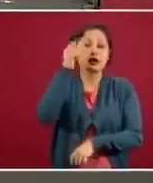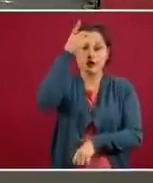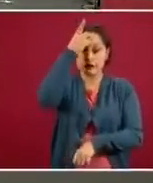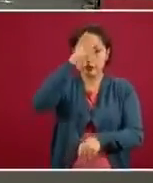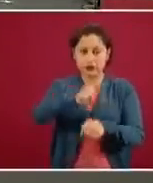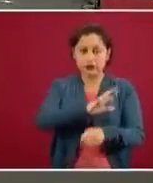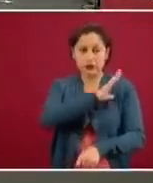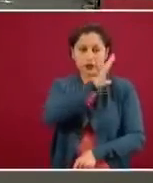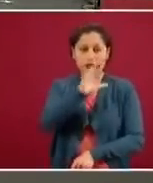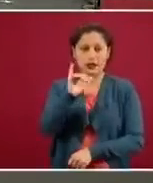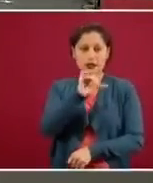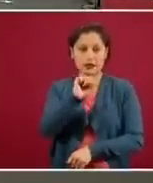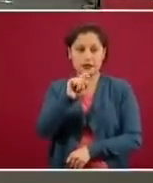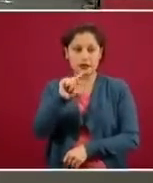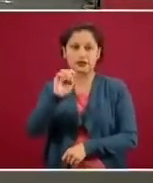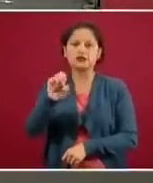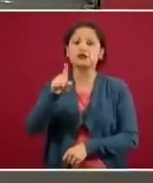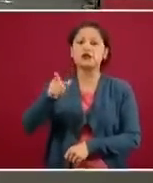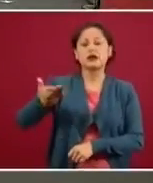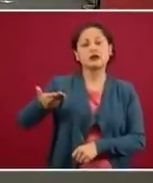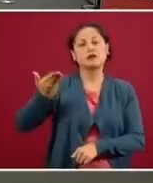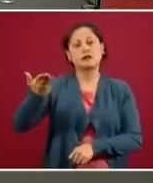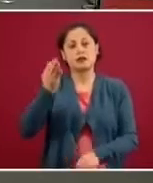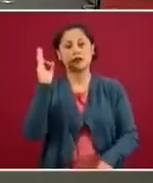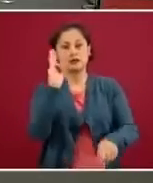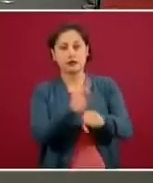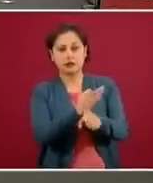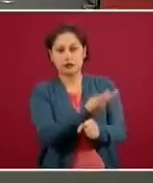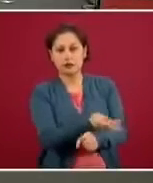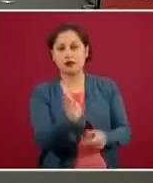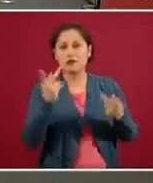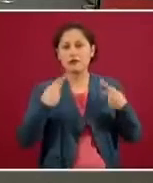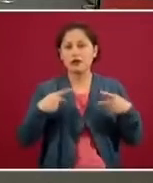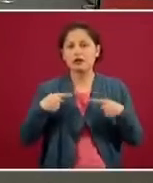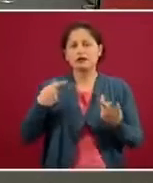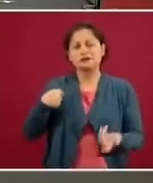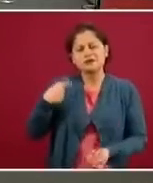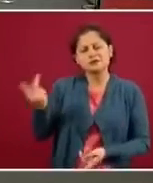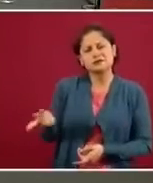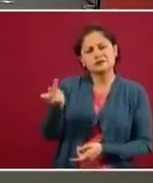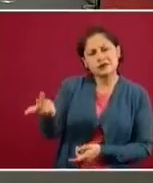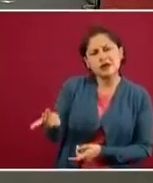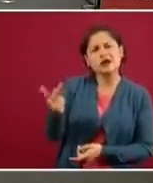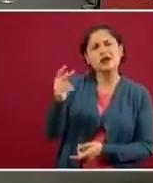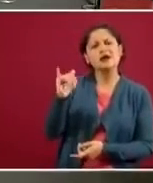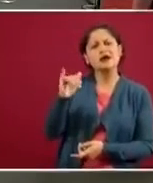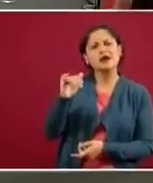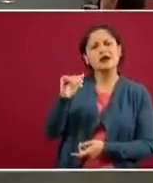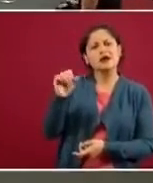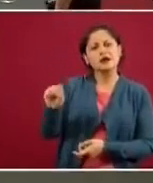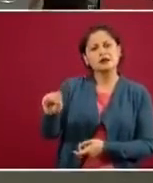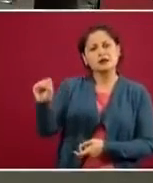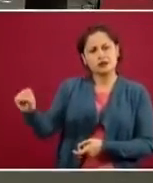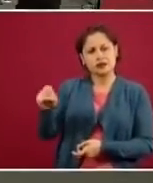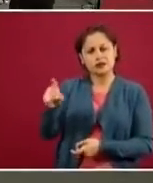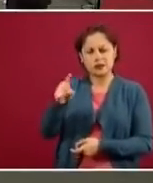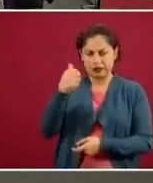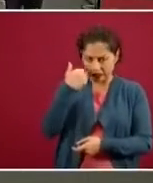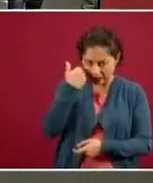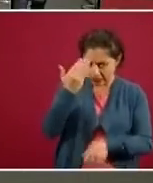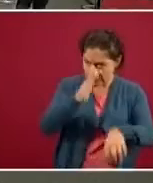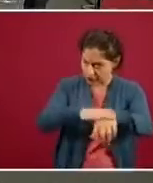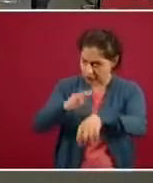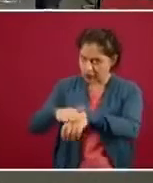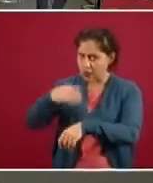pidió protección para algunas de las unidades. La pregunta es si la Secretaría de Salud está pensando en cambiar la estrategia, en hacer también un llamado para que se